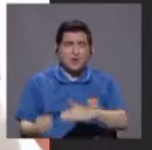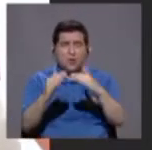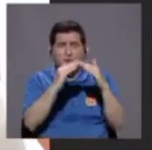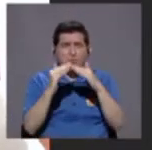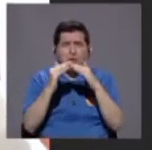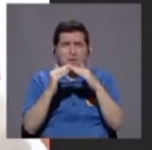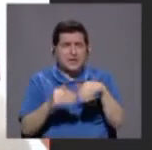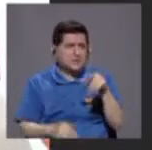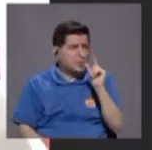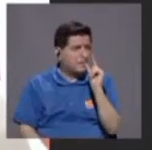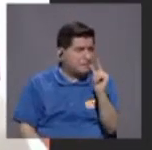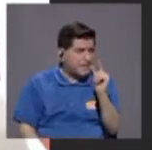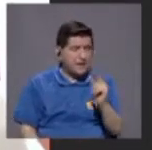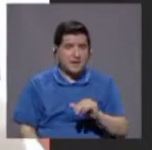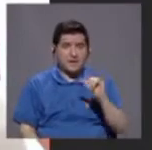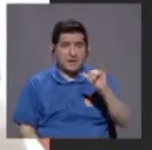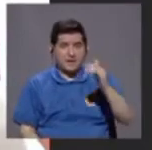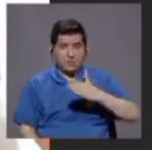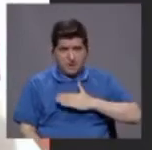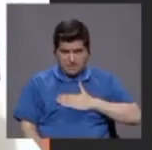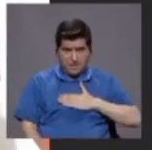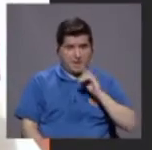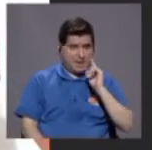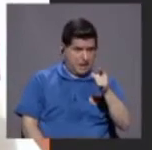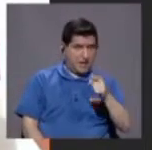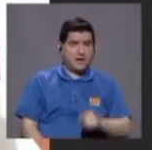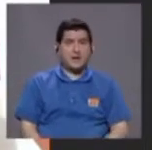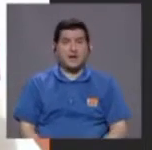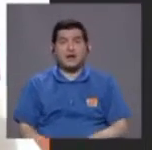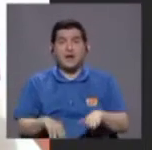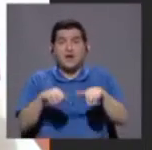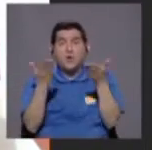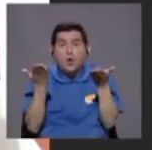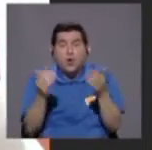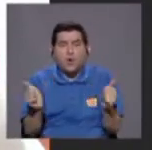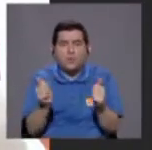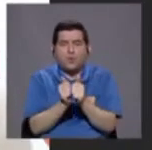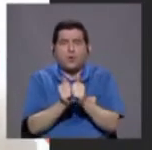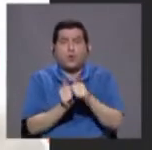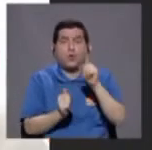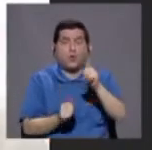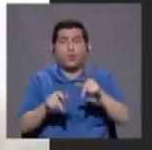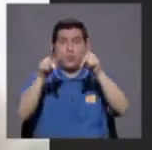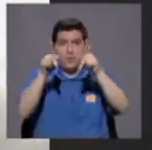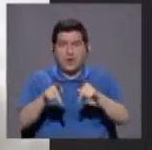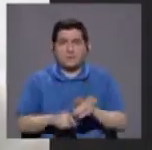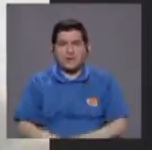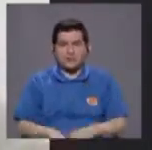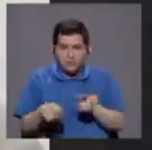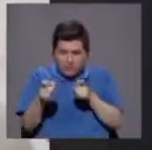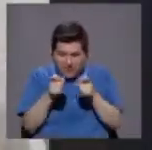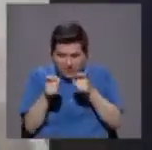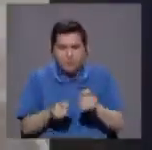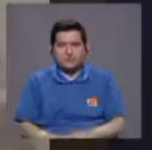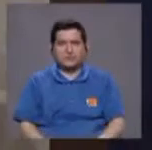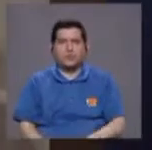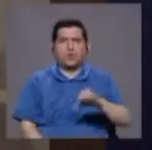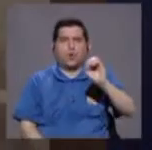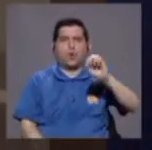de él, tenías que hacerlo mediante intervención de operadora. Todavía no había marcación directa,